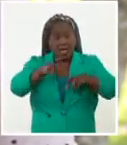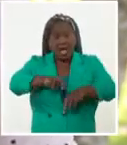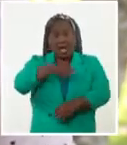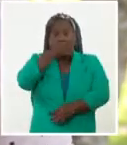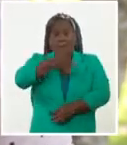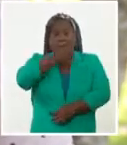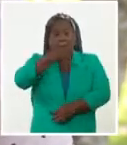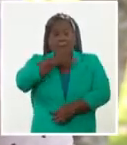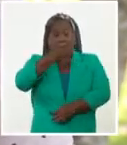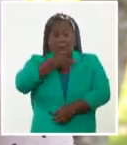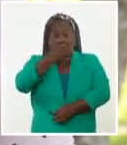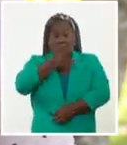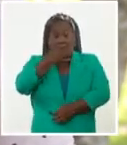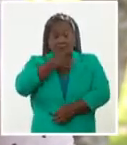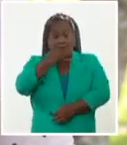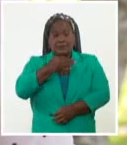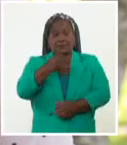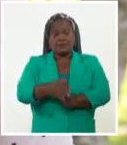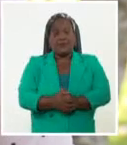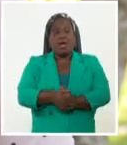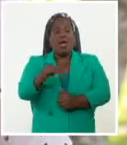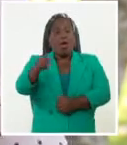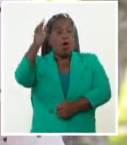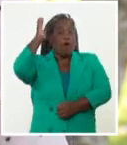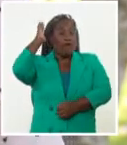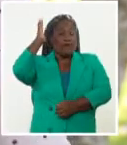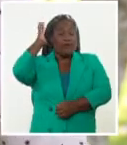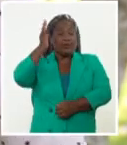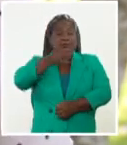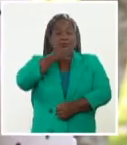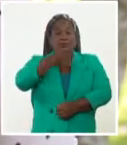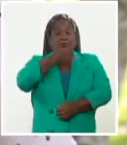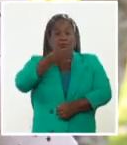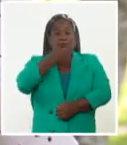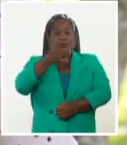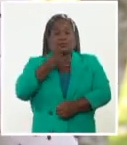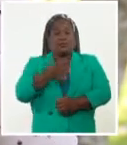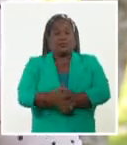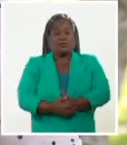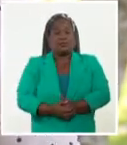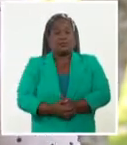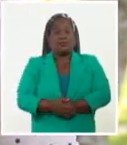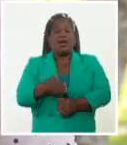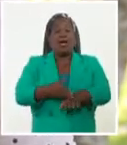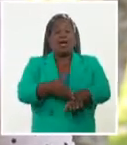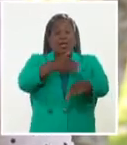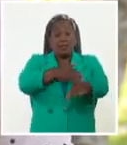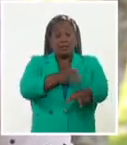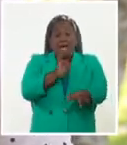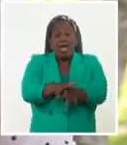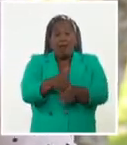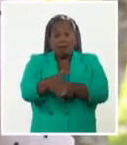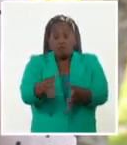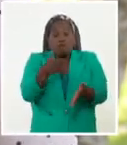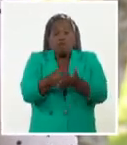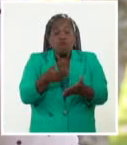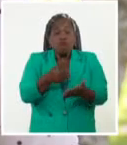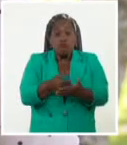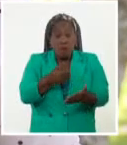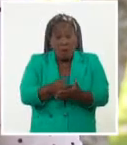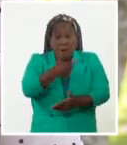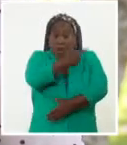ante medios nacionales y extranjeros en conferencia de prensa, minutos antes del inicio del ensayo clínico,